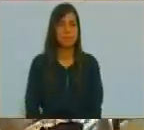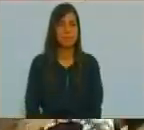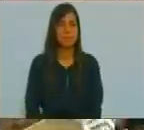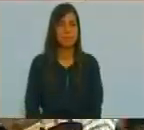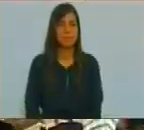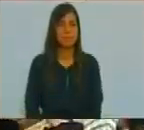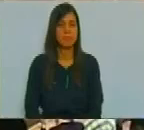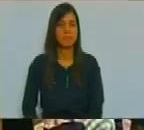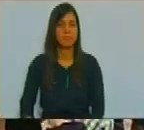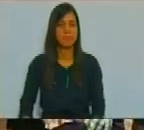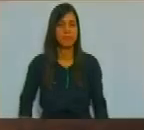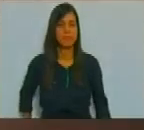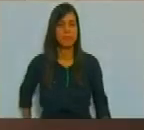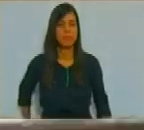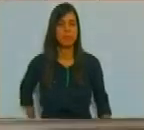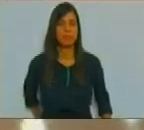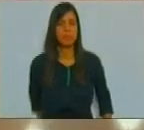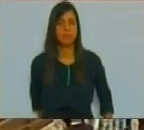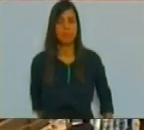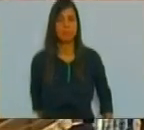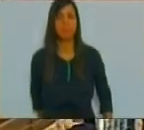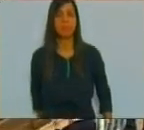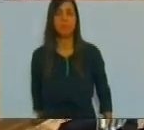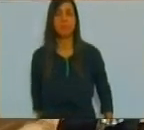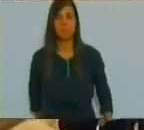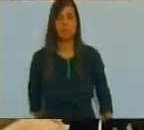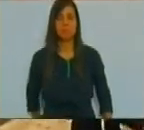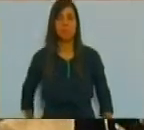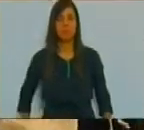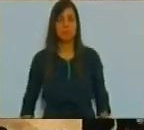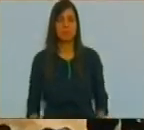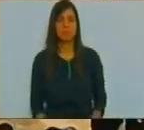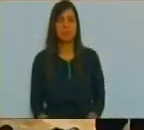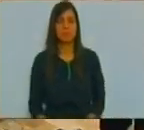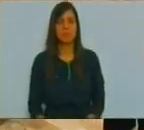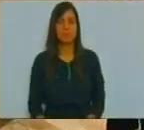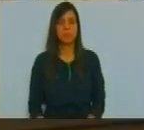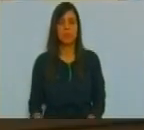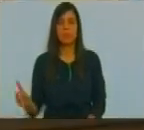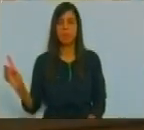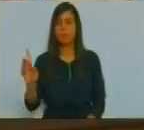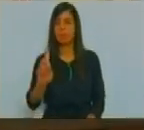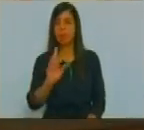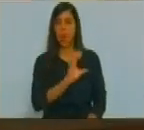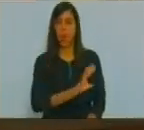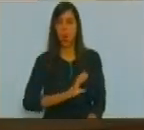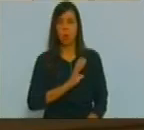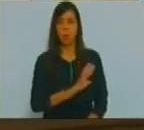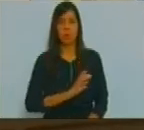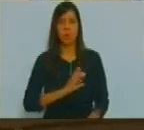el constituyente pedro carreño presidente de la comisión de poderes públicos